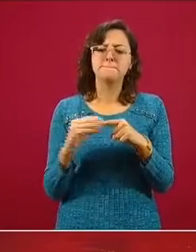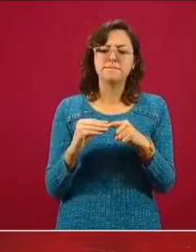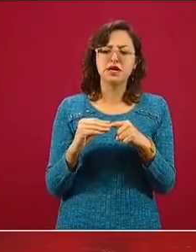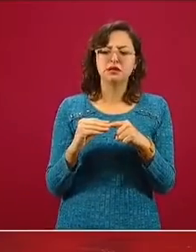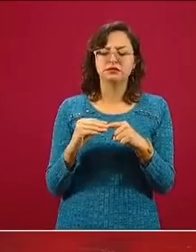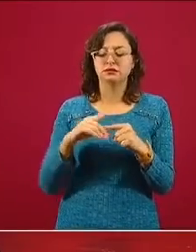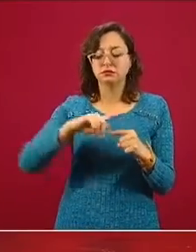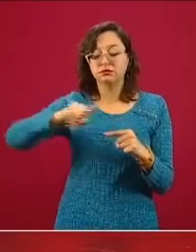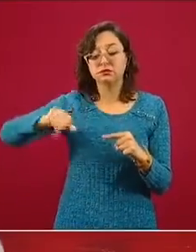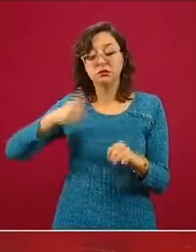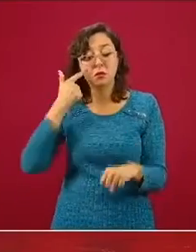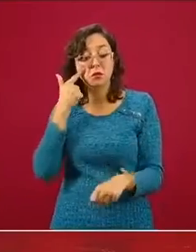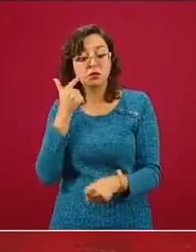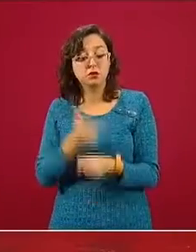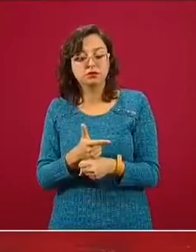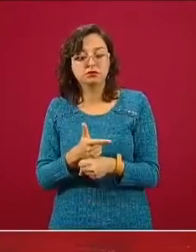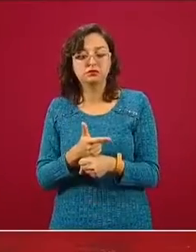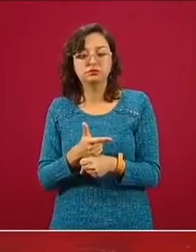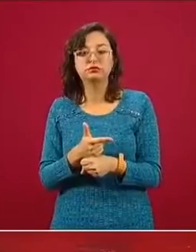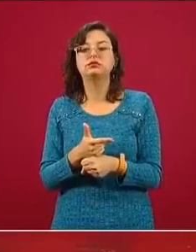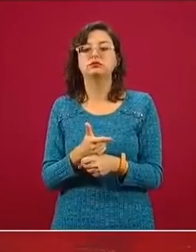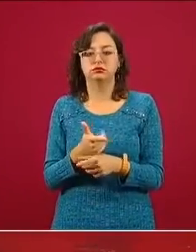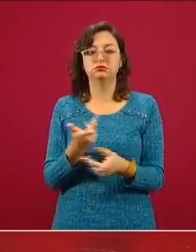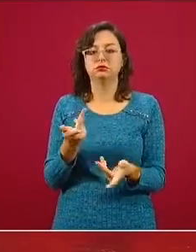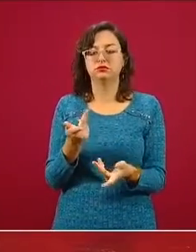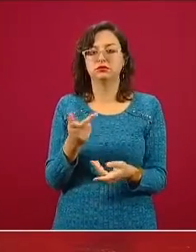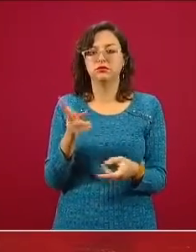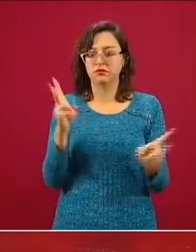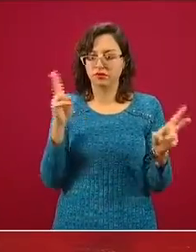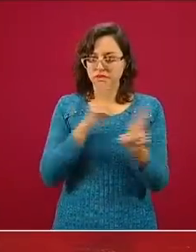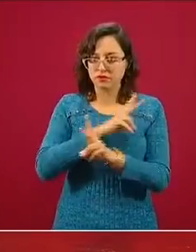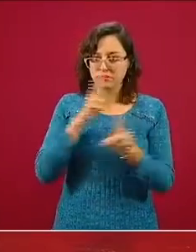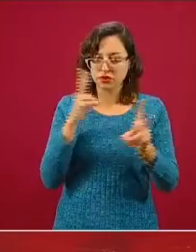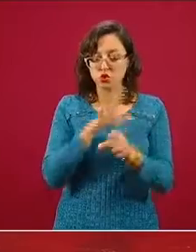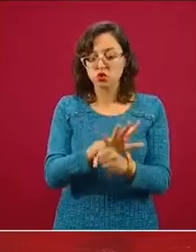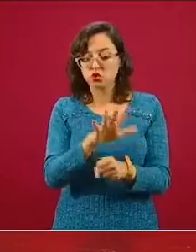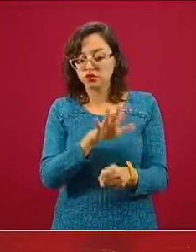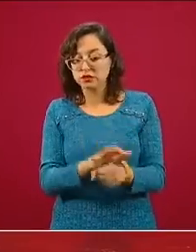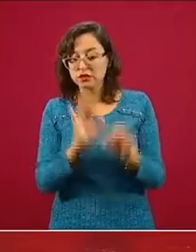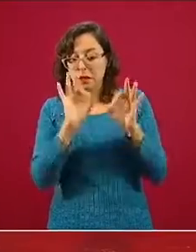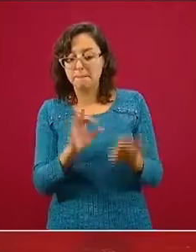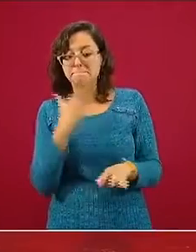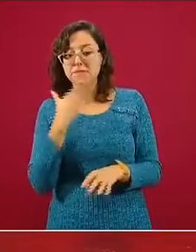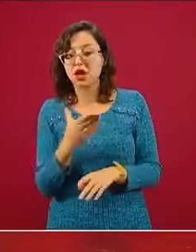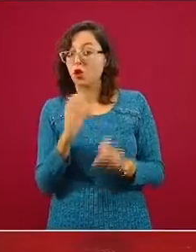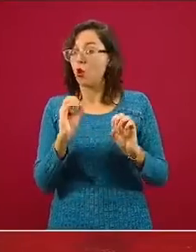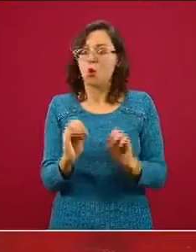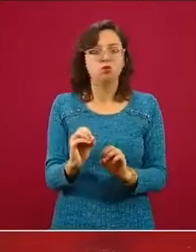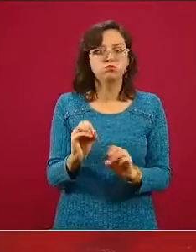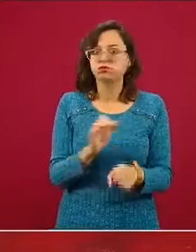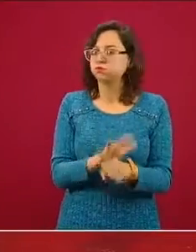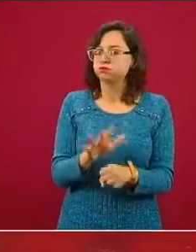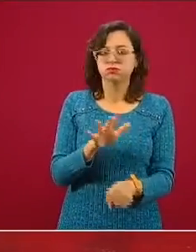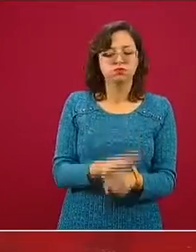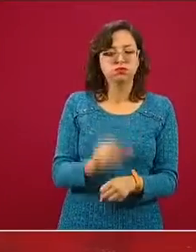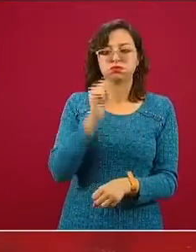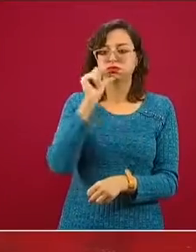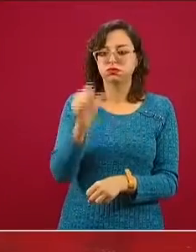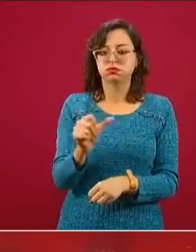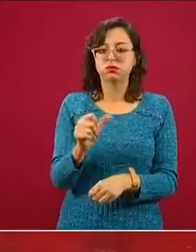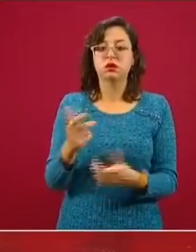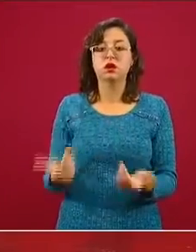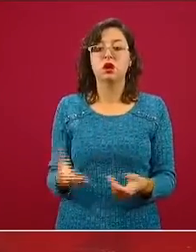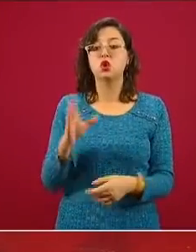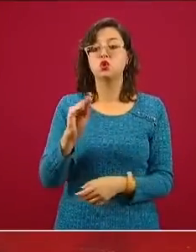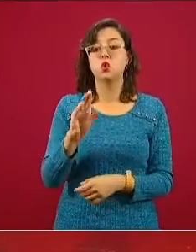unos pocos minutos esta tecnología permite documentar cuánto oxígeno está recibiendo la sangre, siendo lo normal más